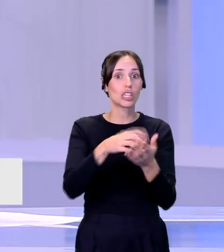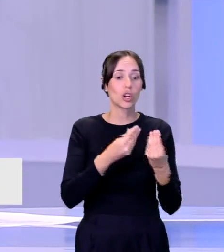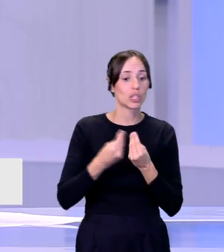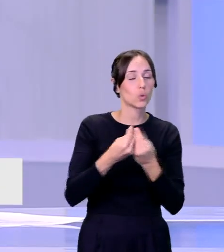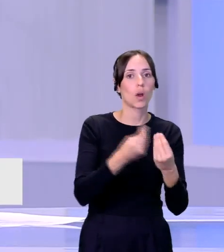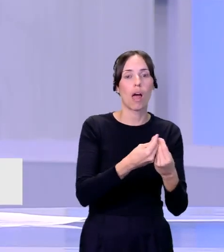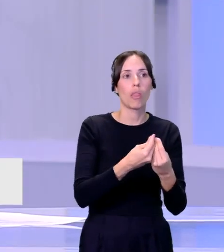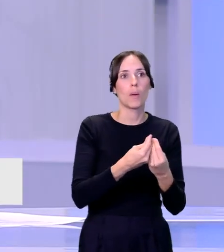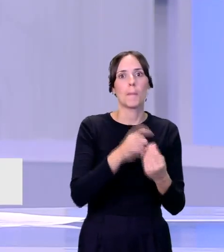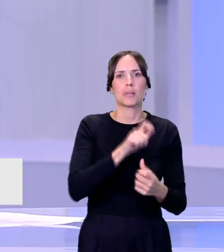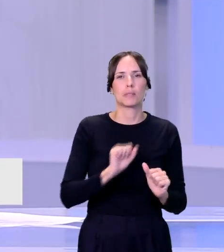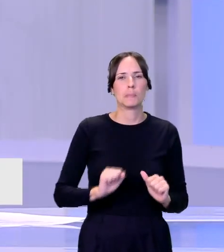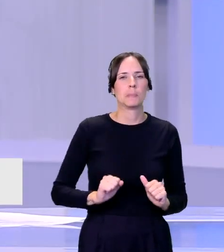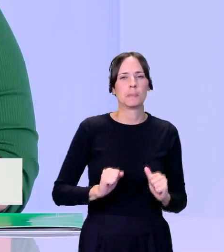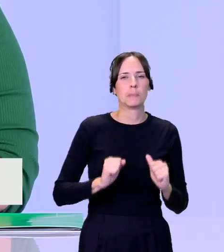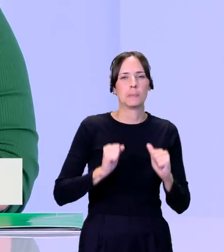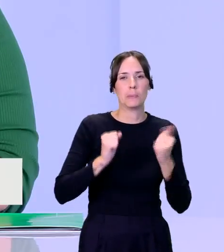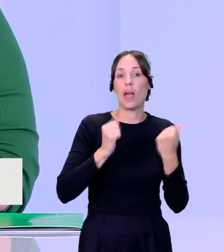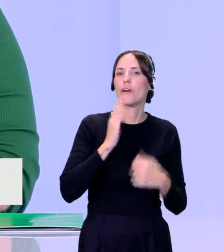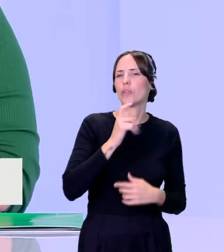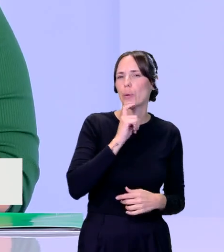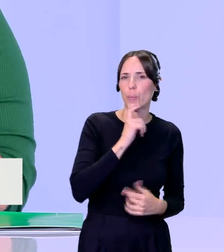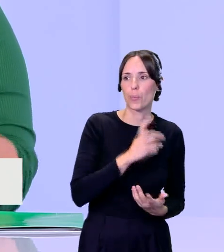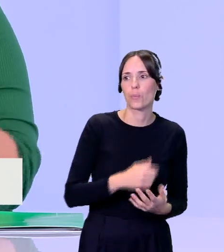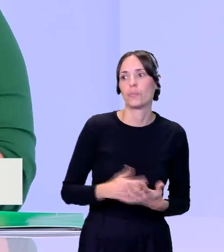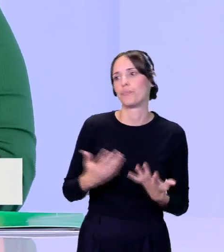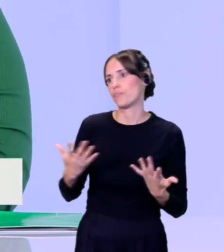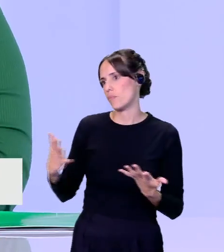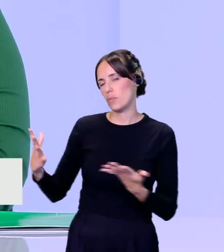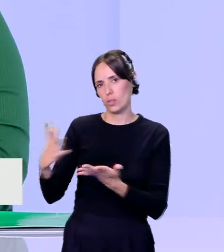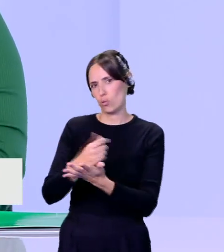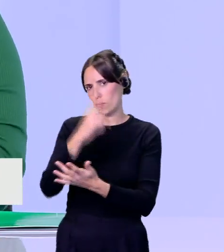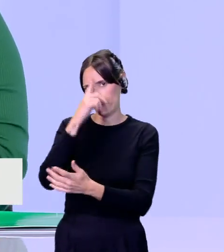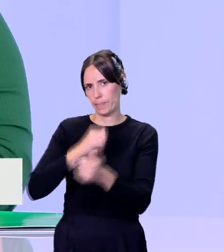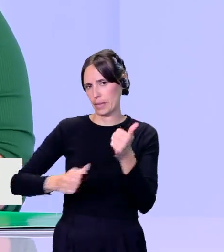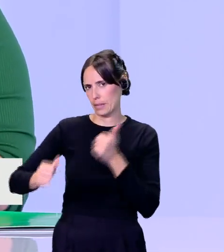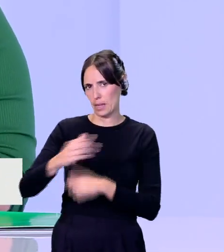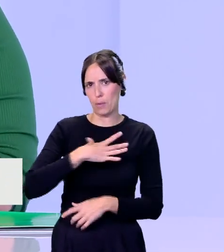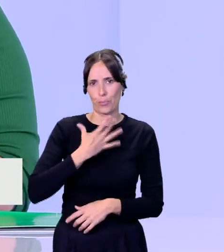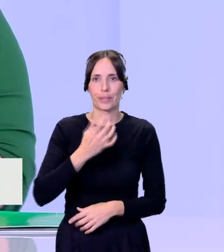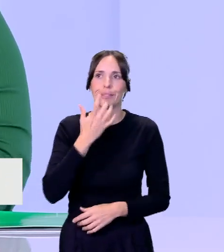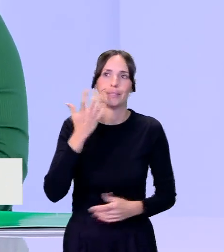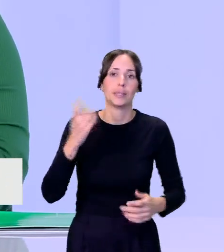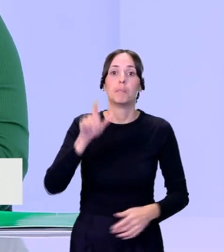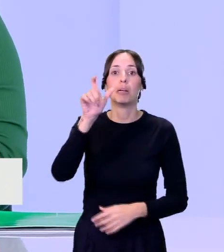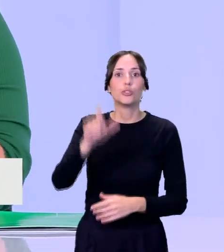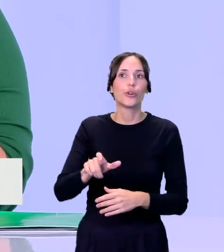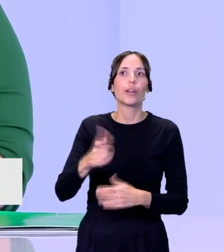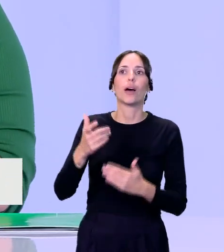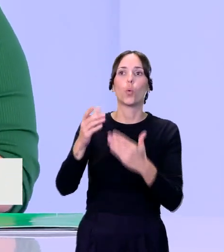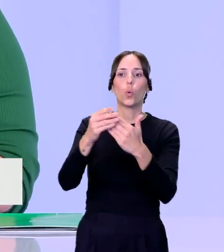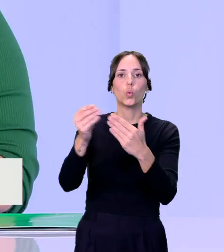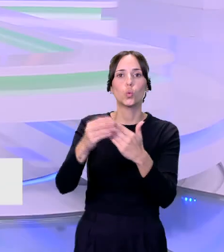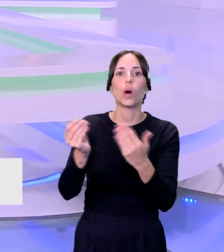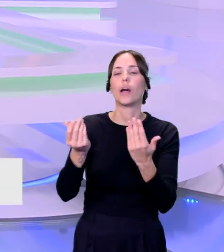este nivel de crispación que se puede vivir? Bueno, eso todos nos podemos poner en lugar de cualquier familiar que tenga un paciente, que se